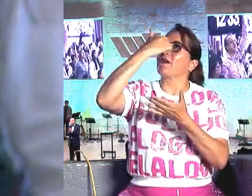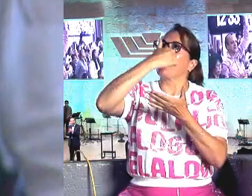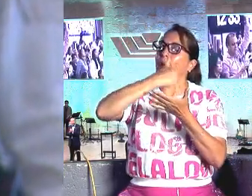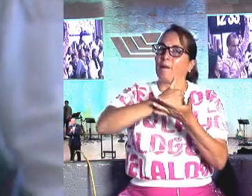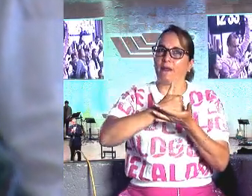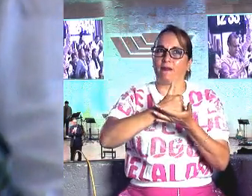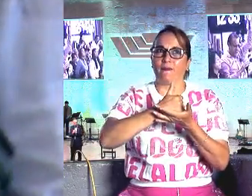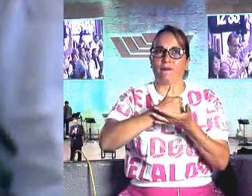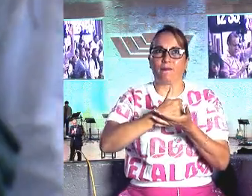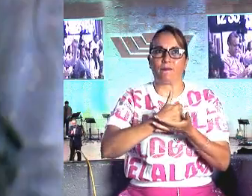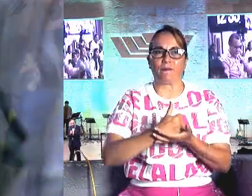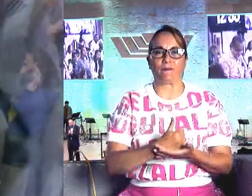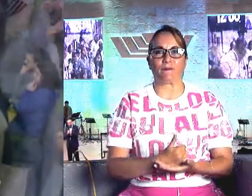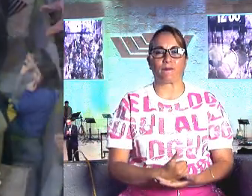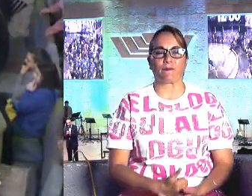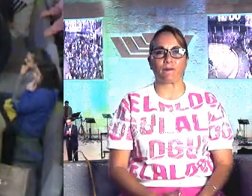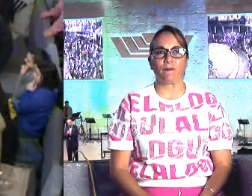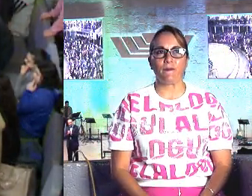tu lugar, porque